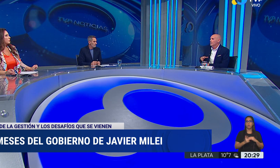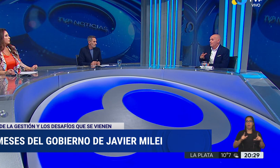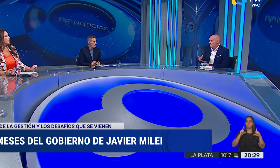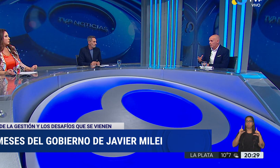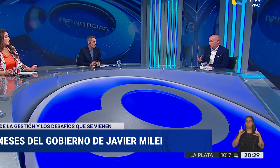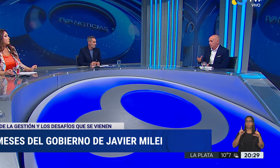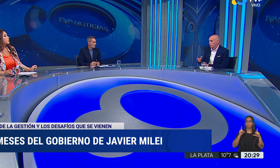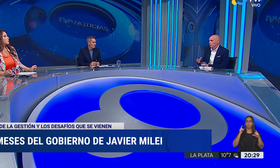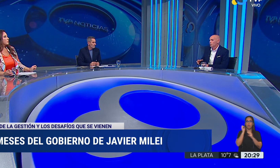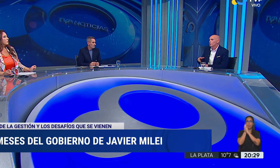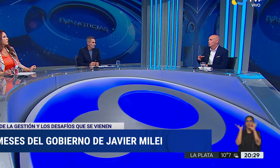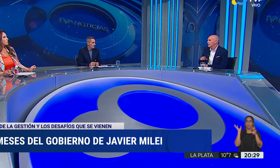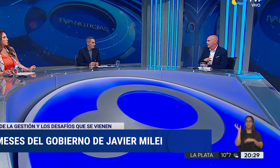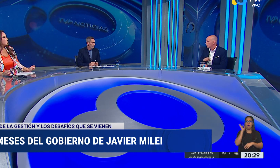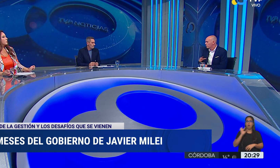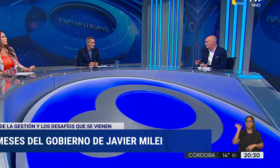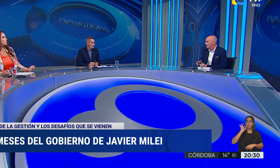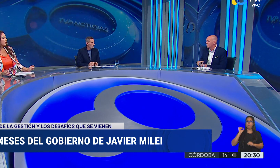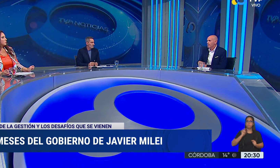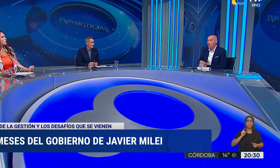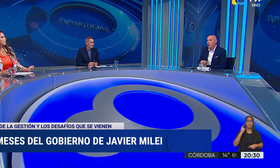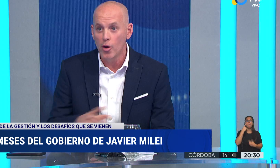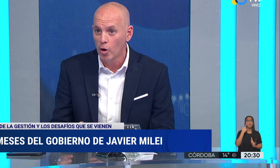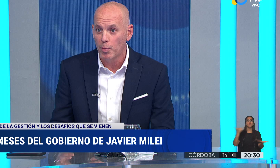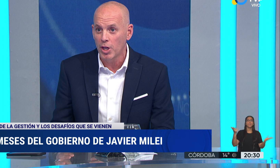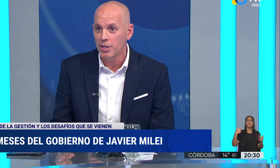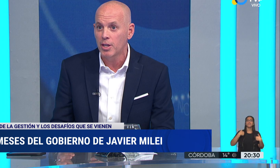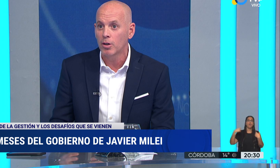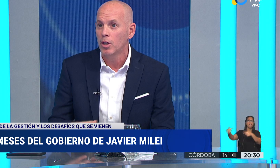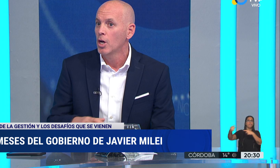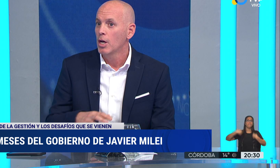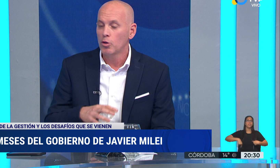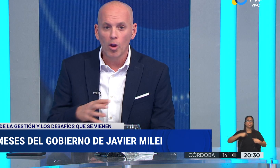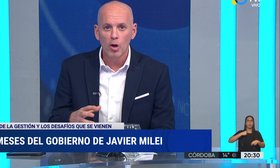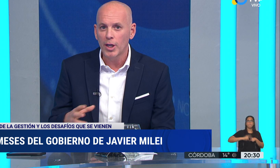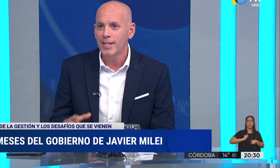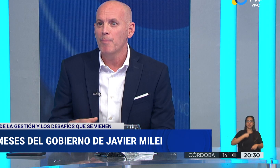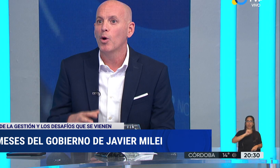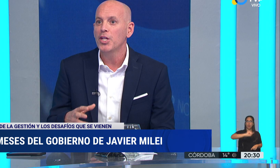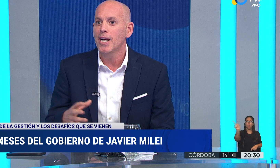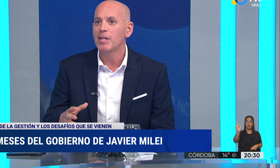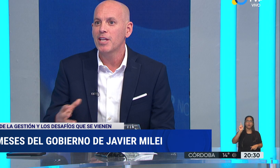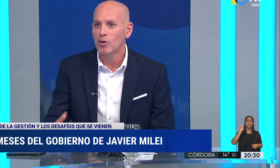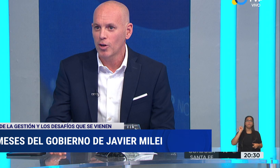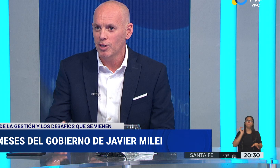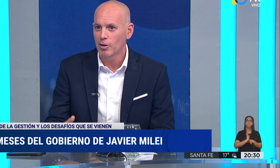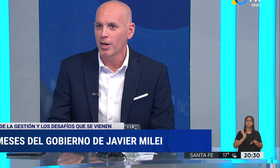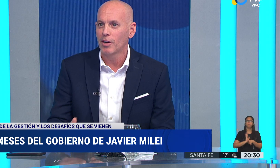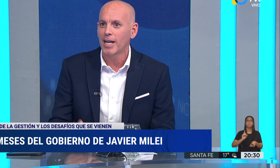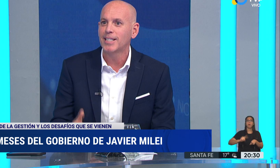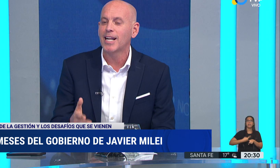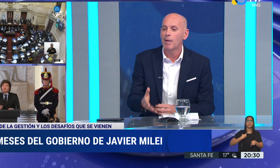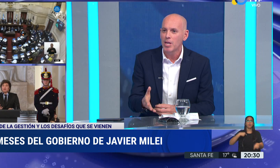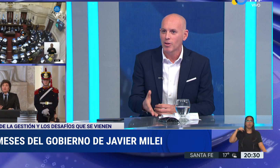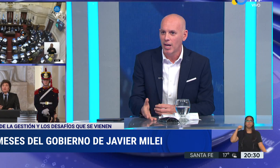posicionamiento del presidente, sobre todo mostrarse como diferente, no político. Todo lo que esté políticamente incorrecto creo